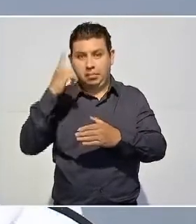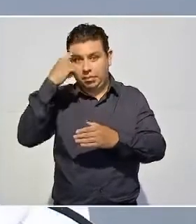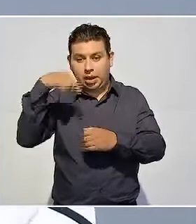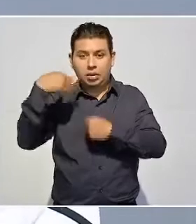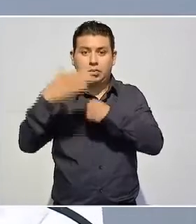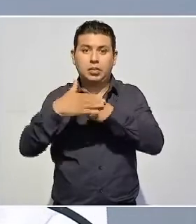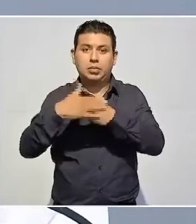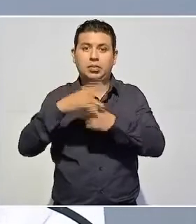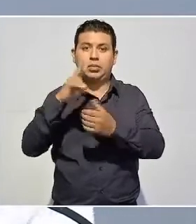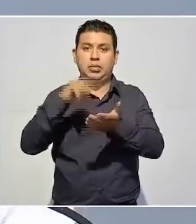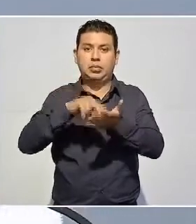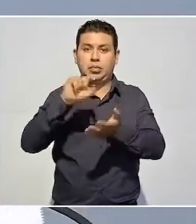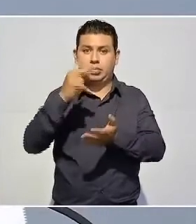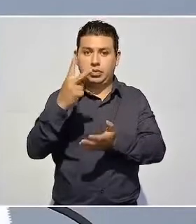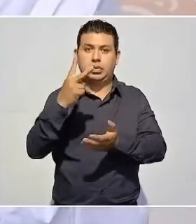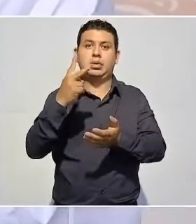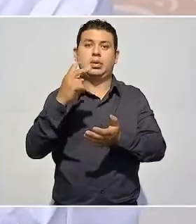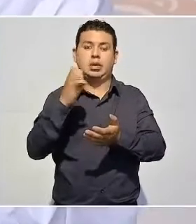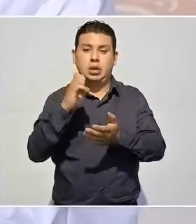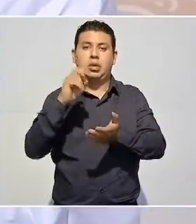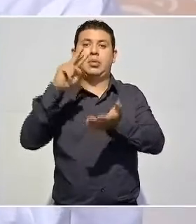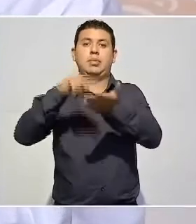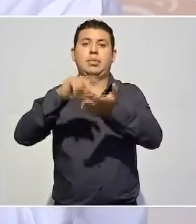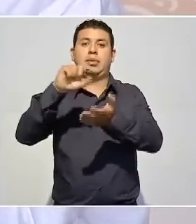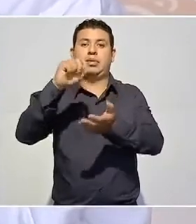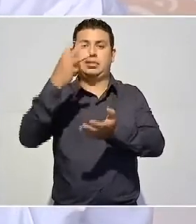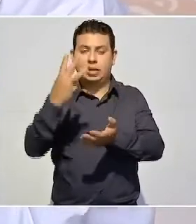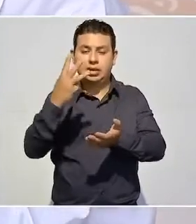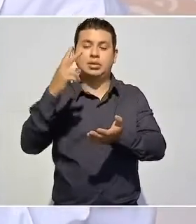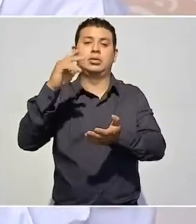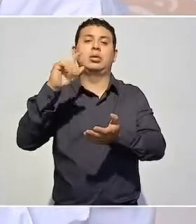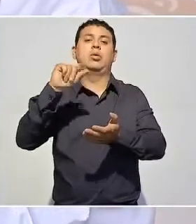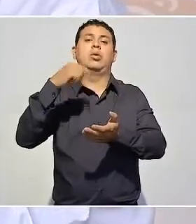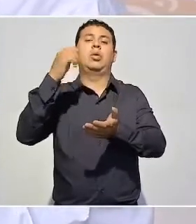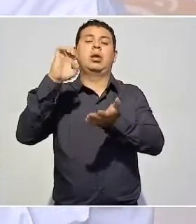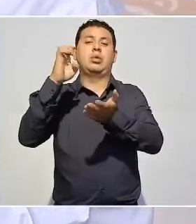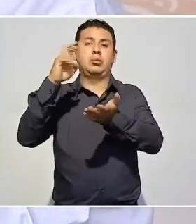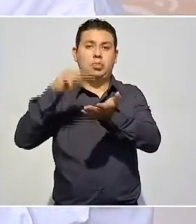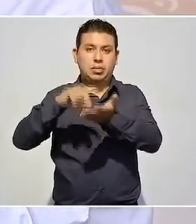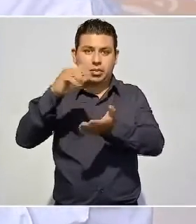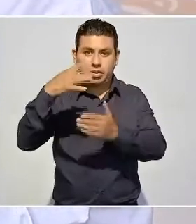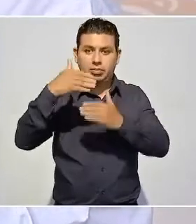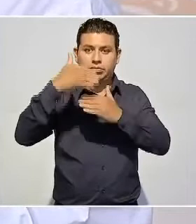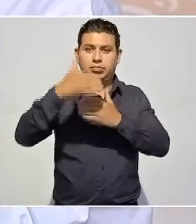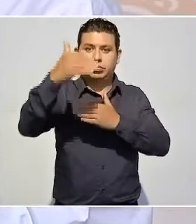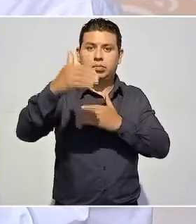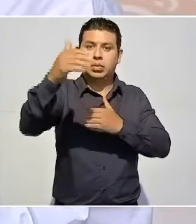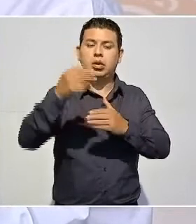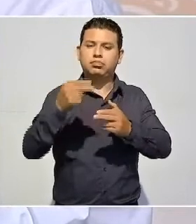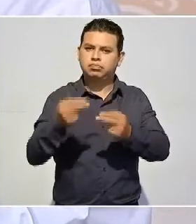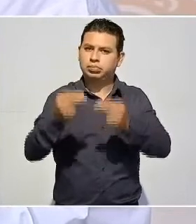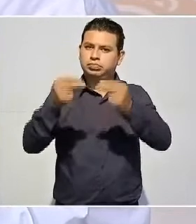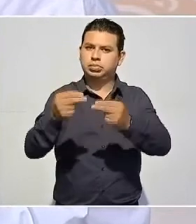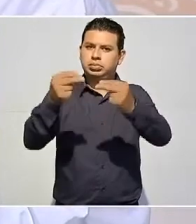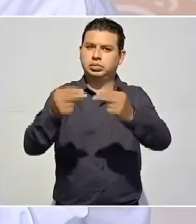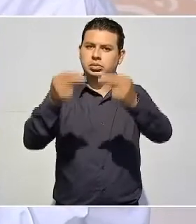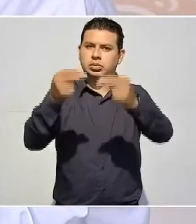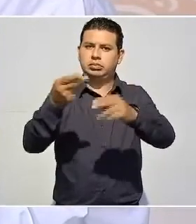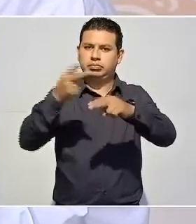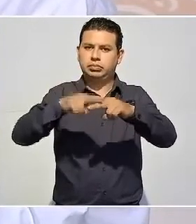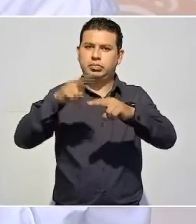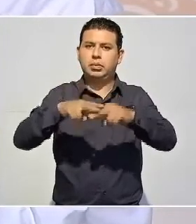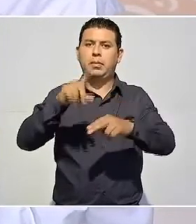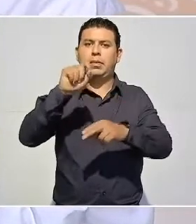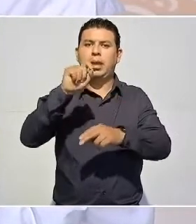2022, 2023 y 2024, el aumento será del